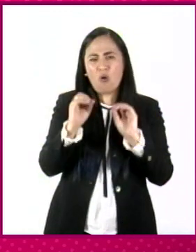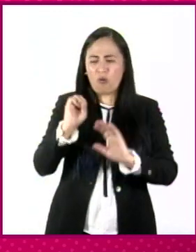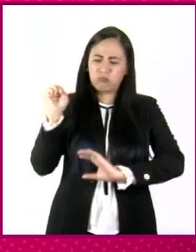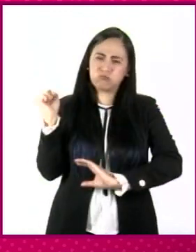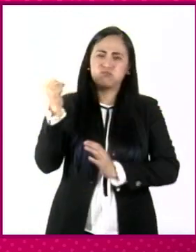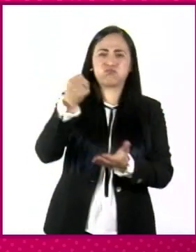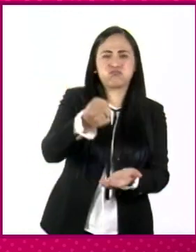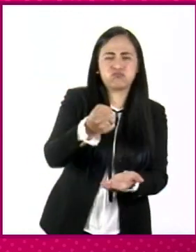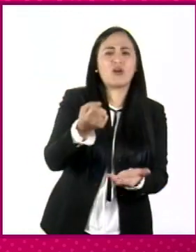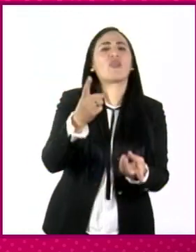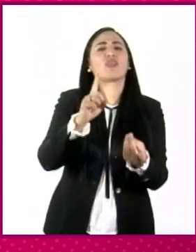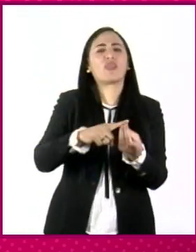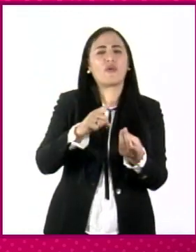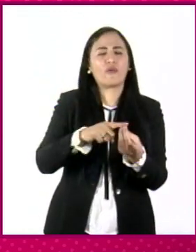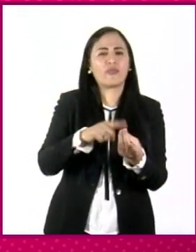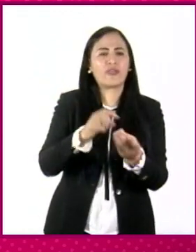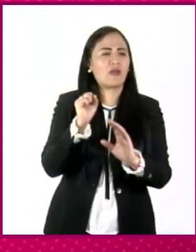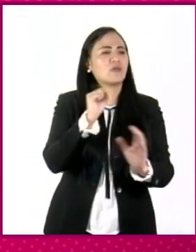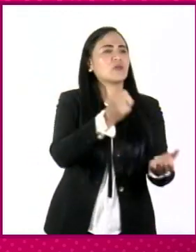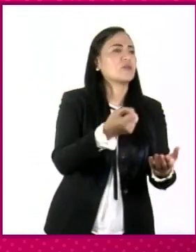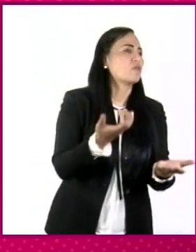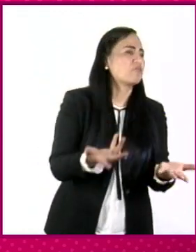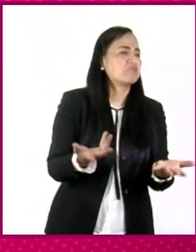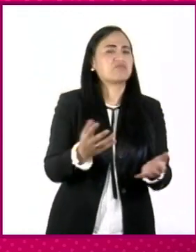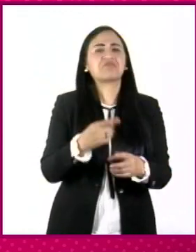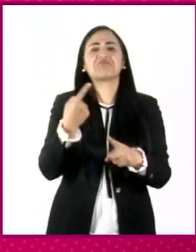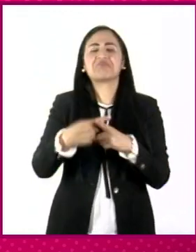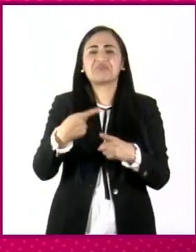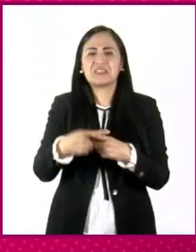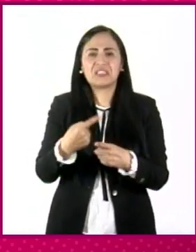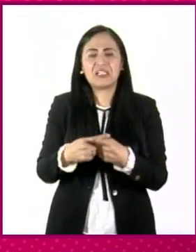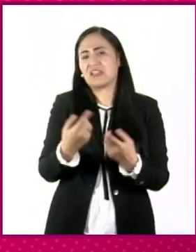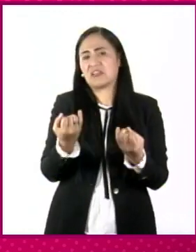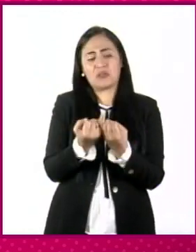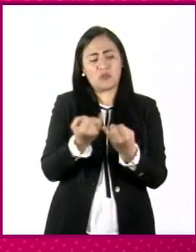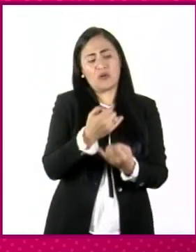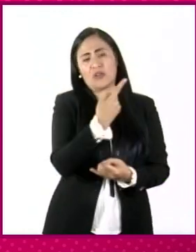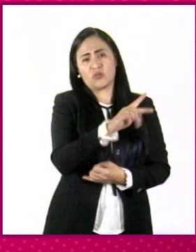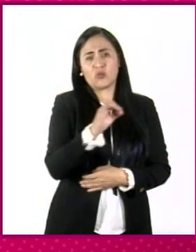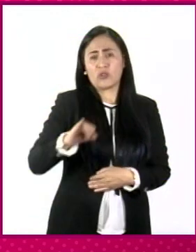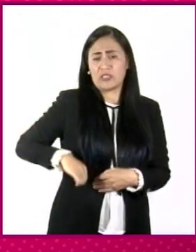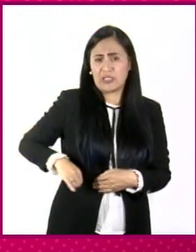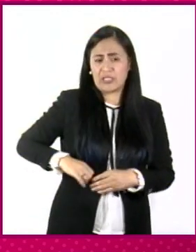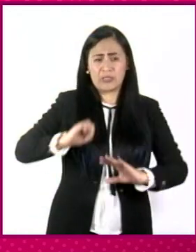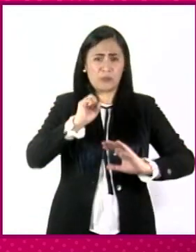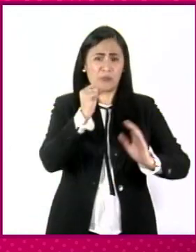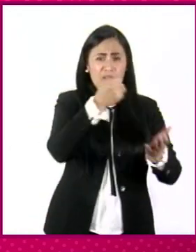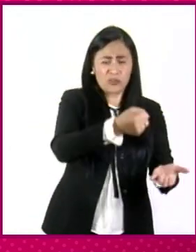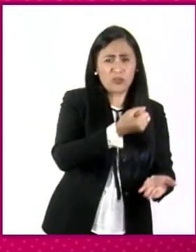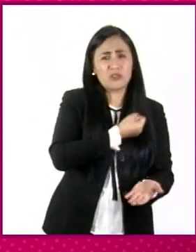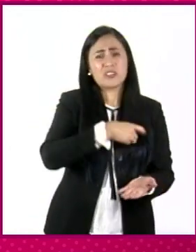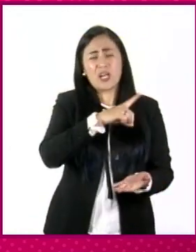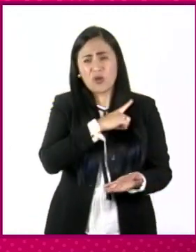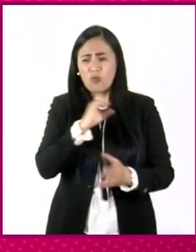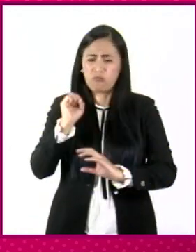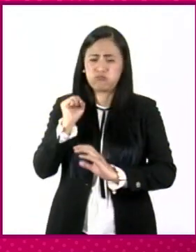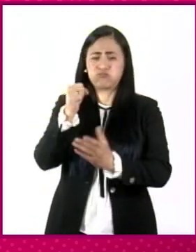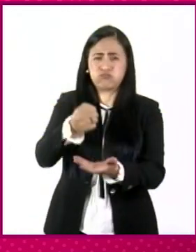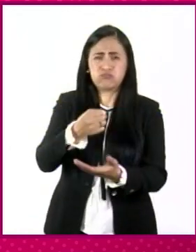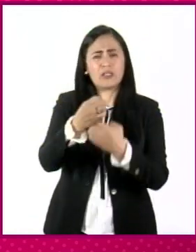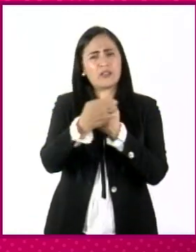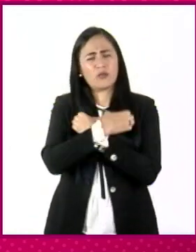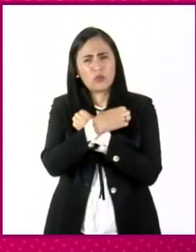públicos en proyectos de carácter que son de interés general, la inversión en salud, la inversión en educación,